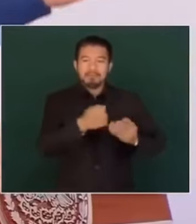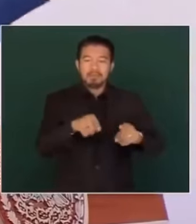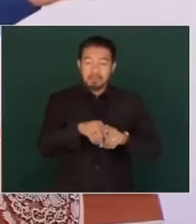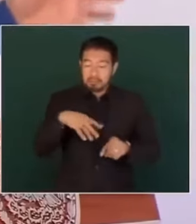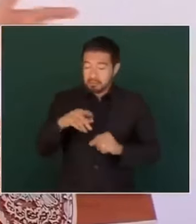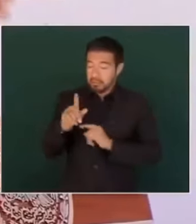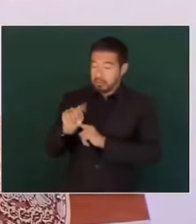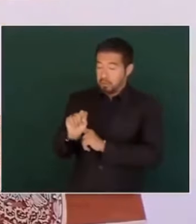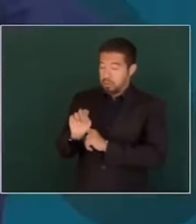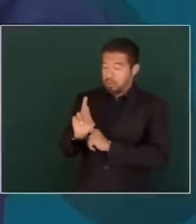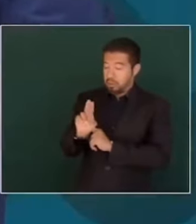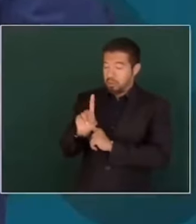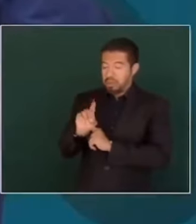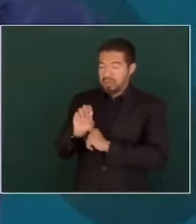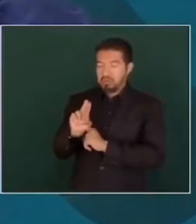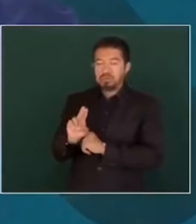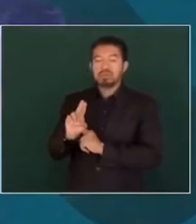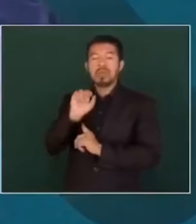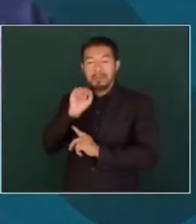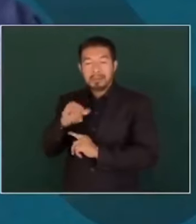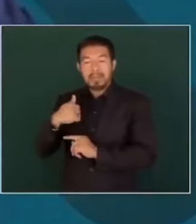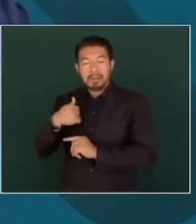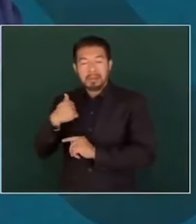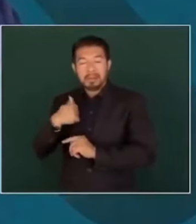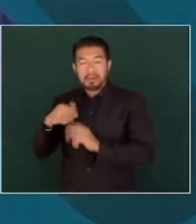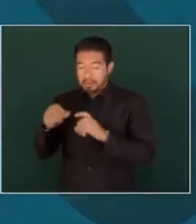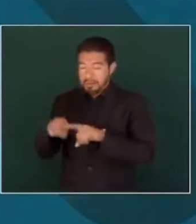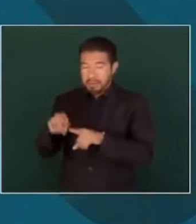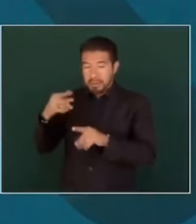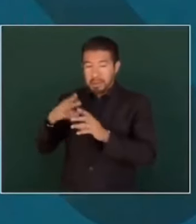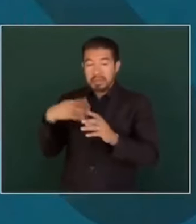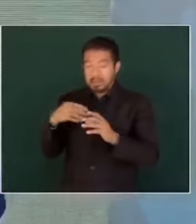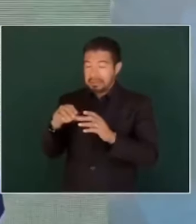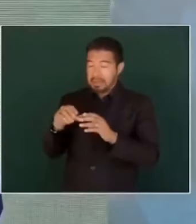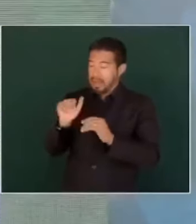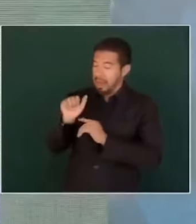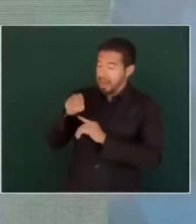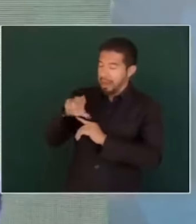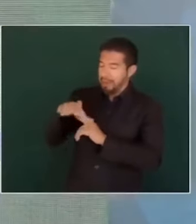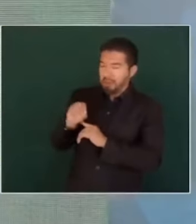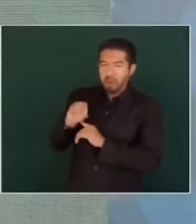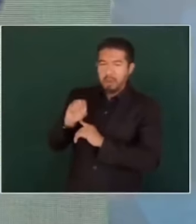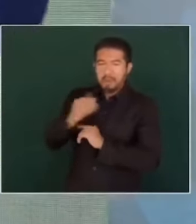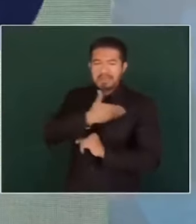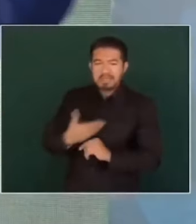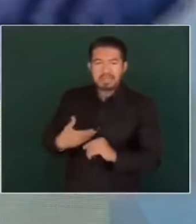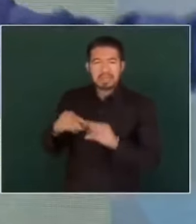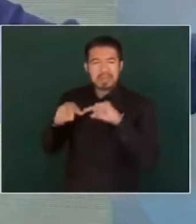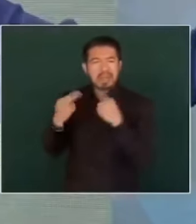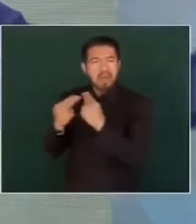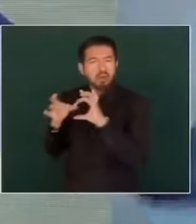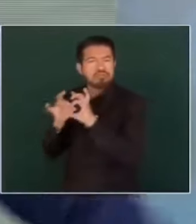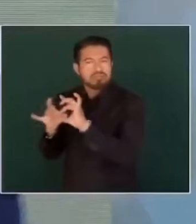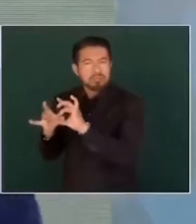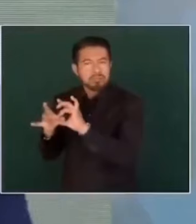conociera la campaña de AMLO, presidente narco. Ellos tienen la forma